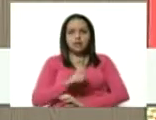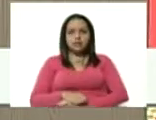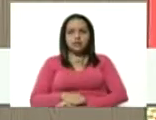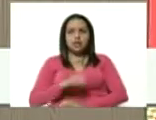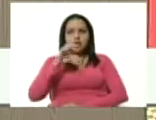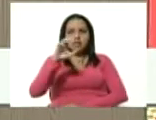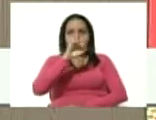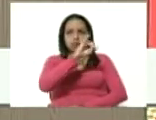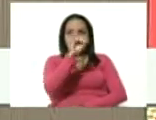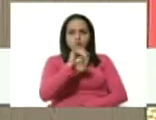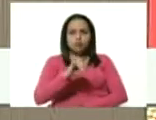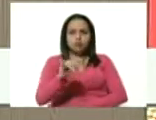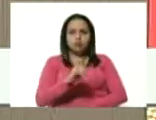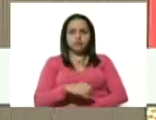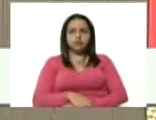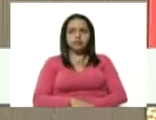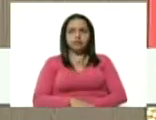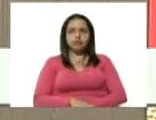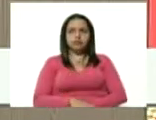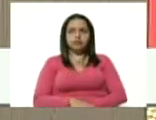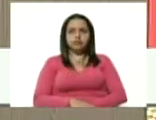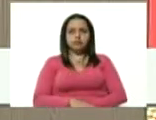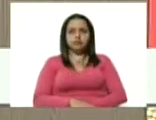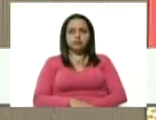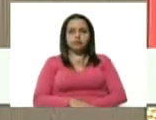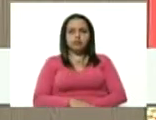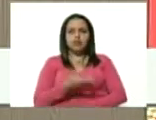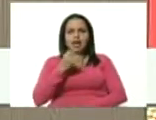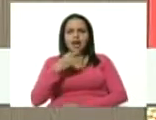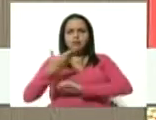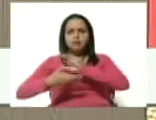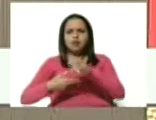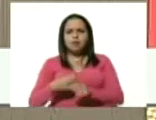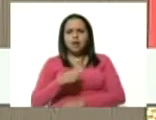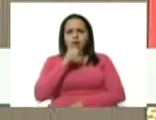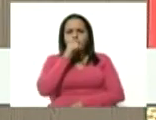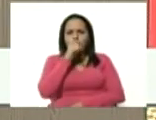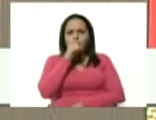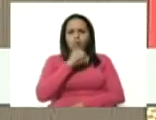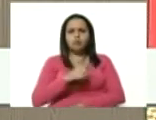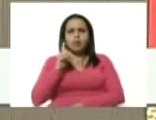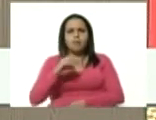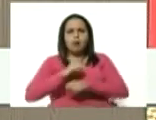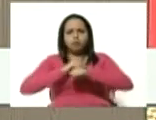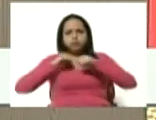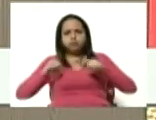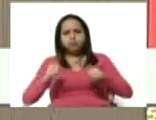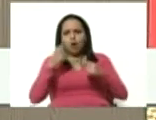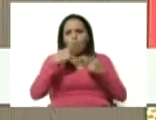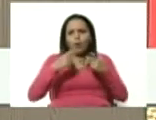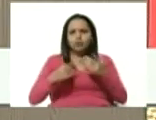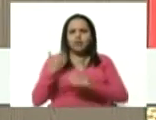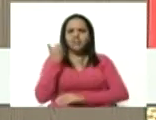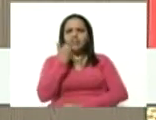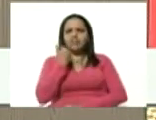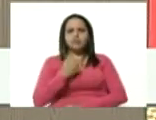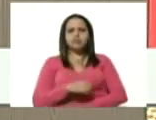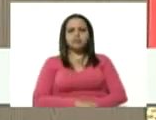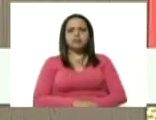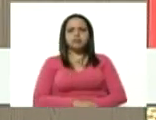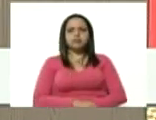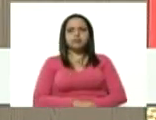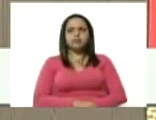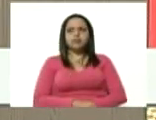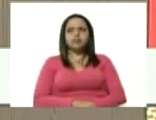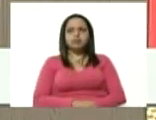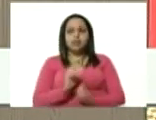Zulia, con antecedentes de asma bronquial, obesidad y otra enfermedad autoinmune.